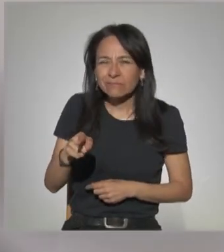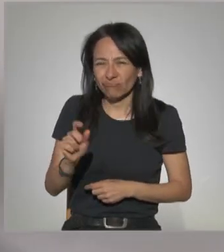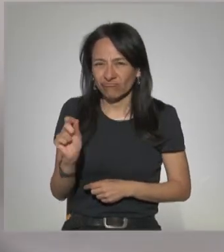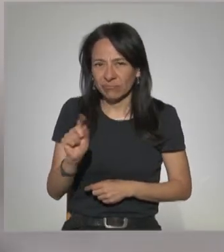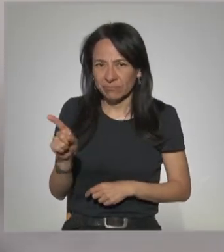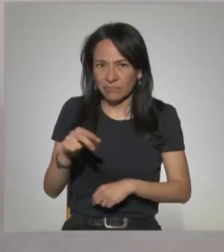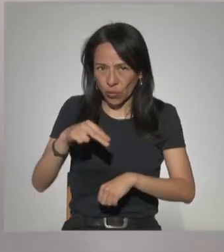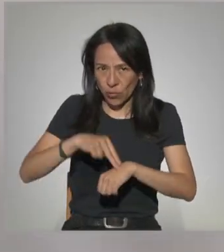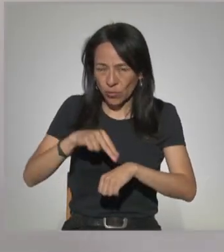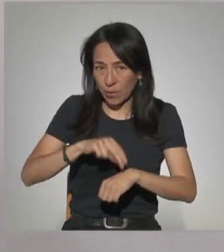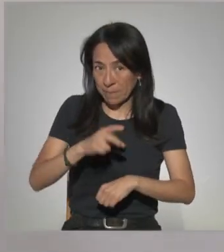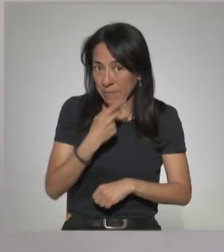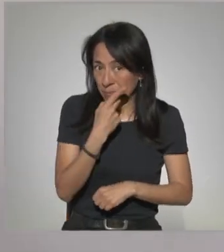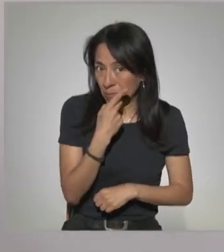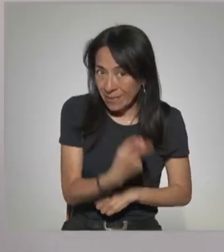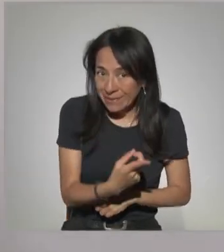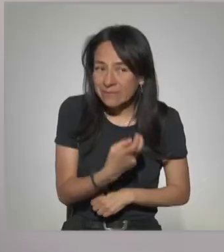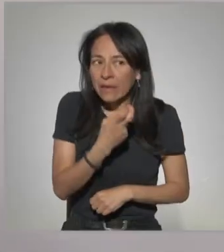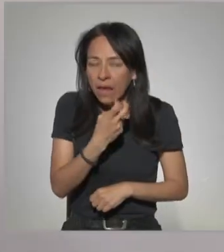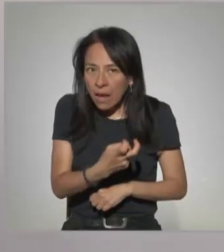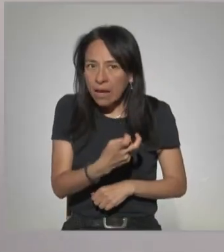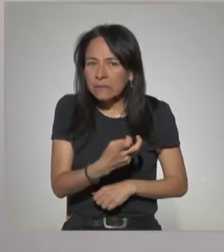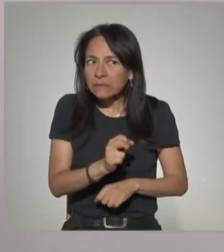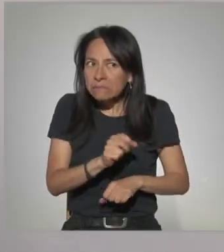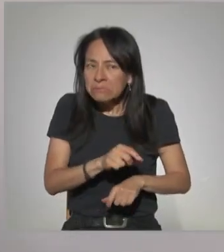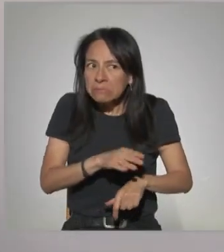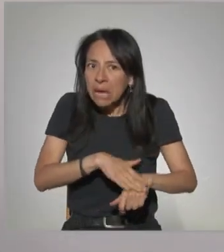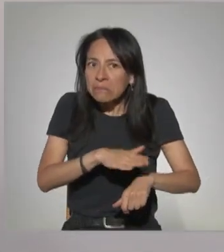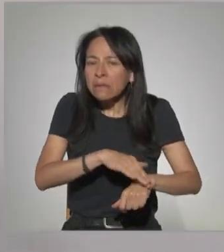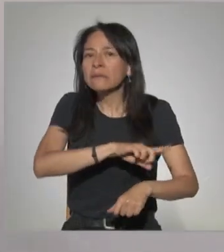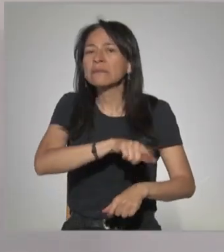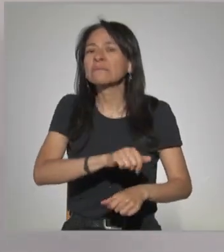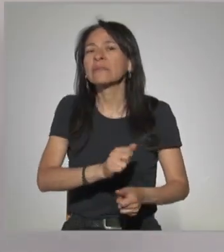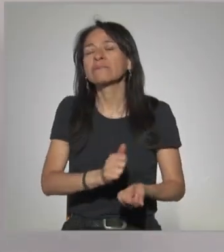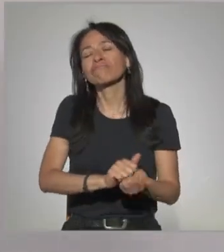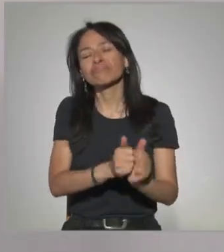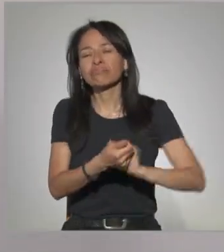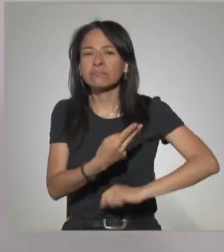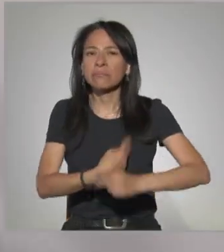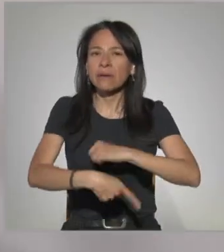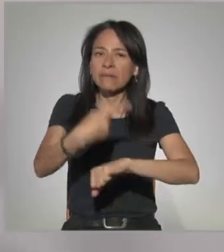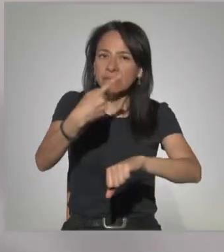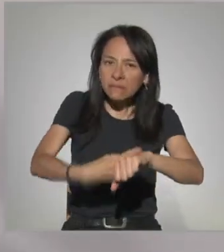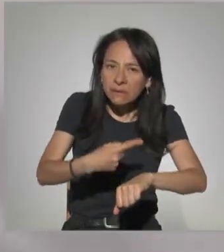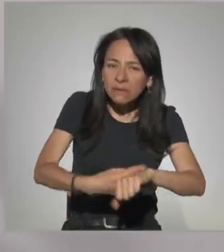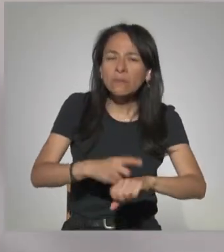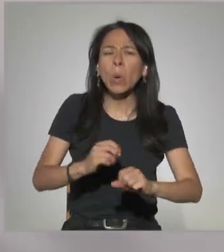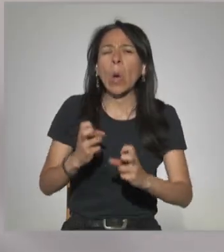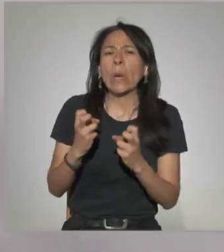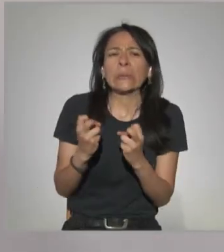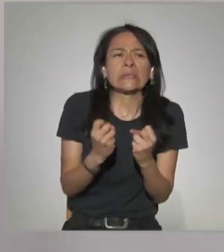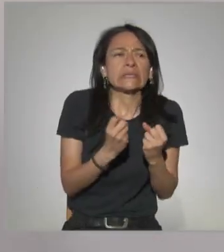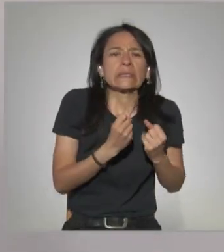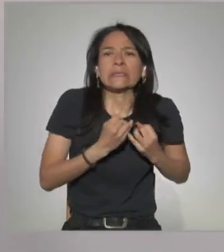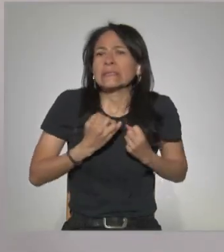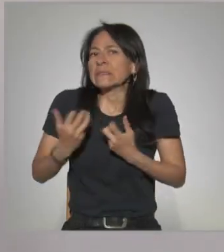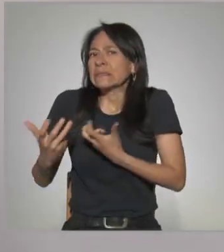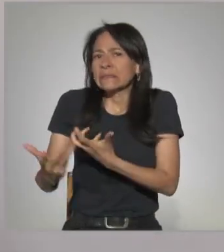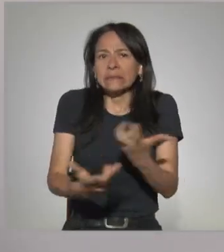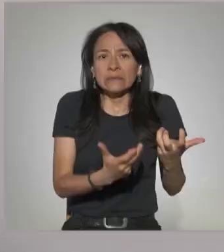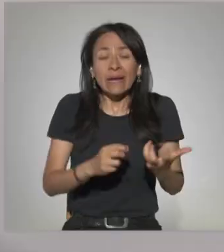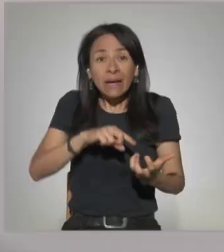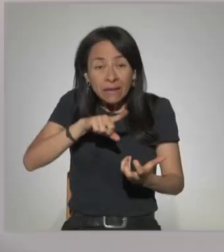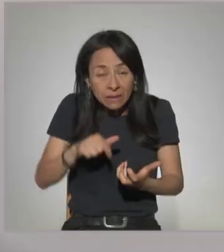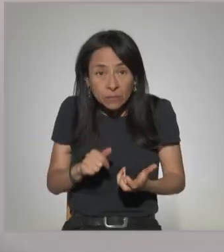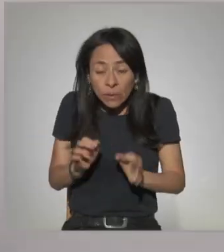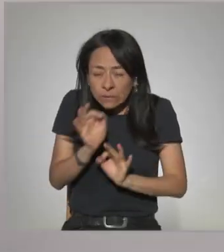doctores, y es el que nos enferma, el que nos da ansiedad, el que nos genera inflamación celular y